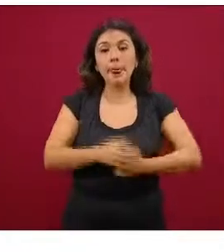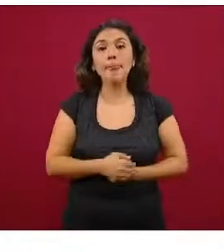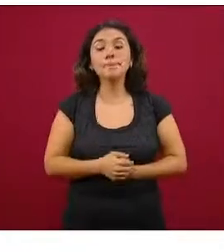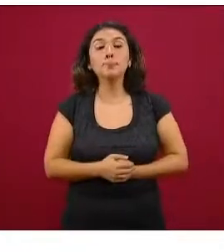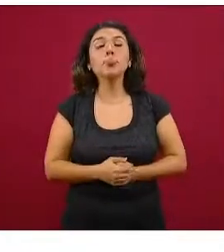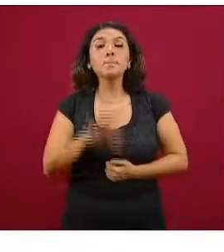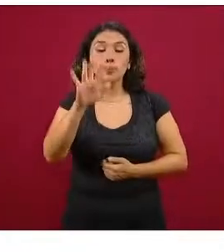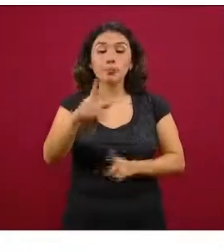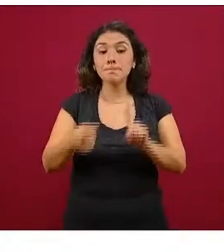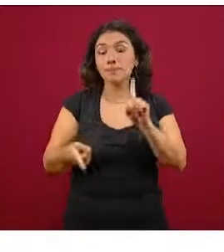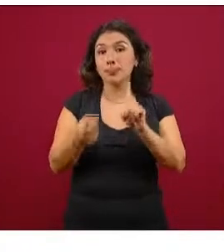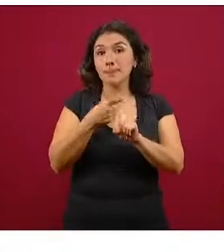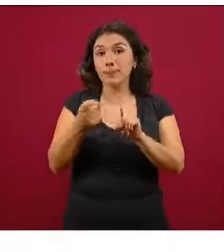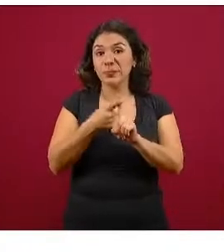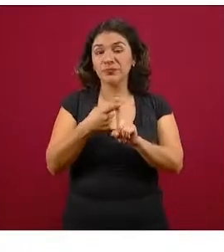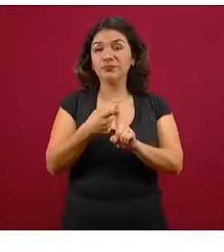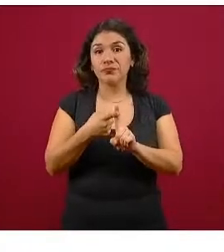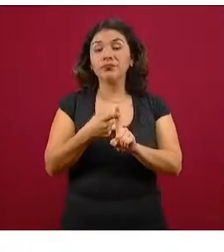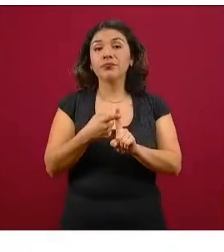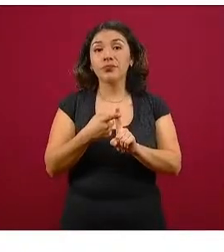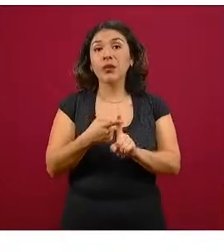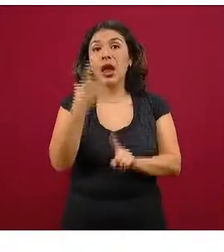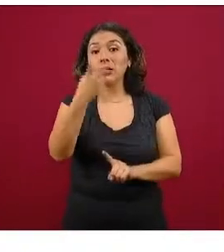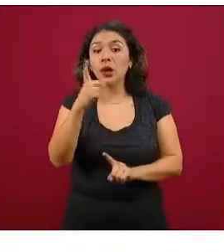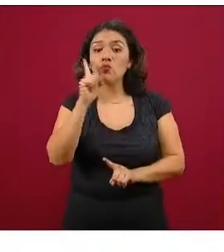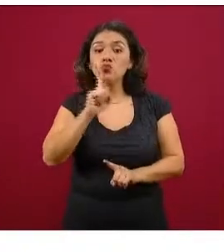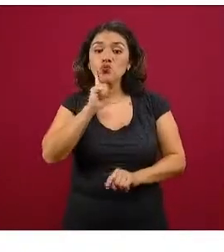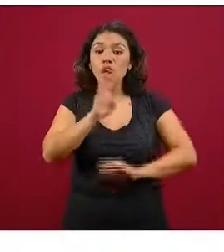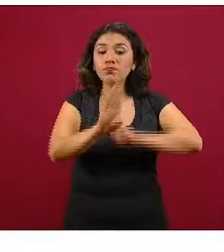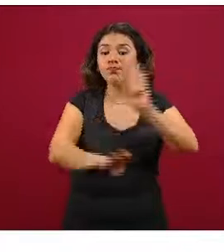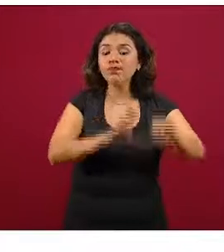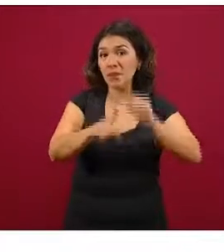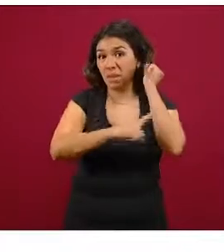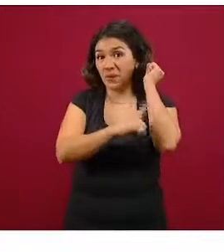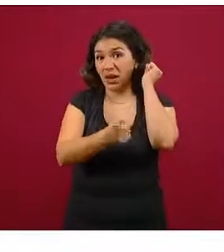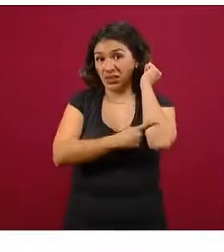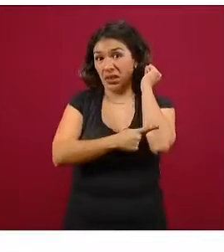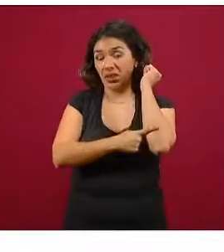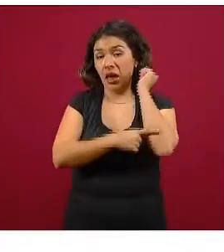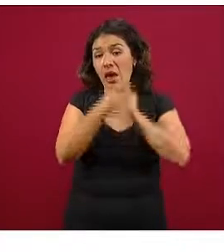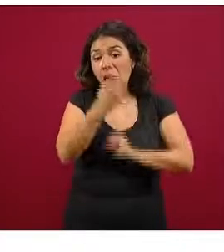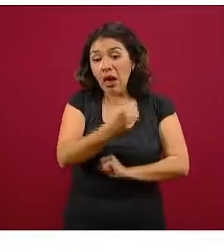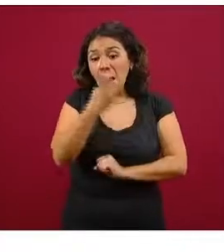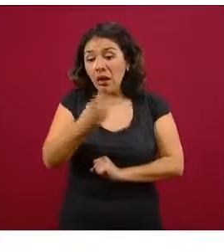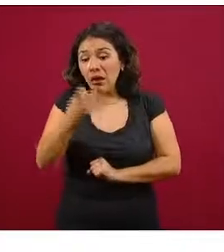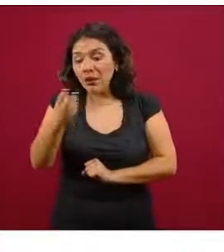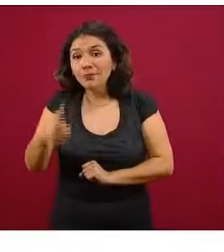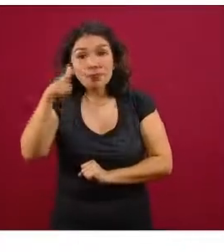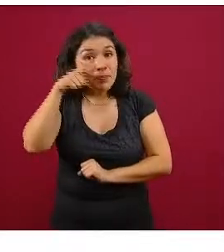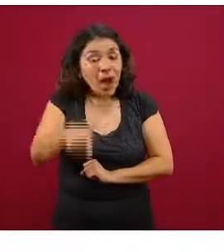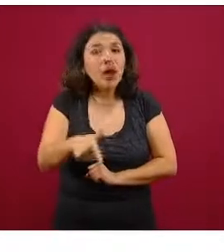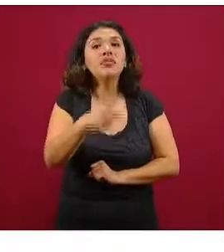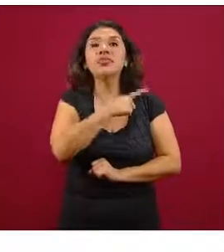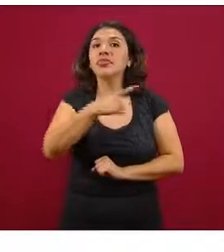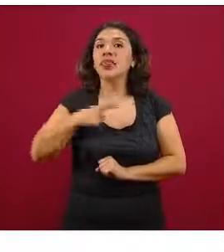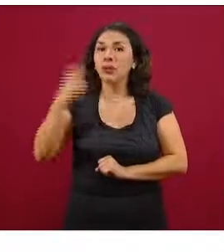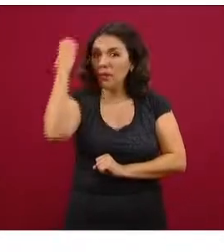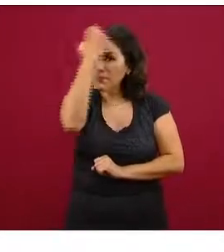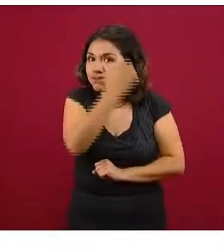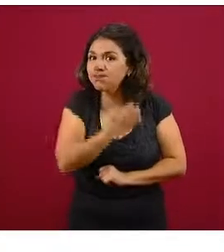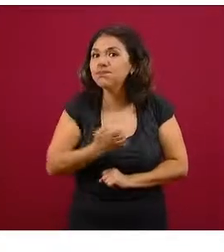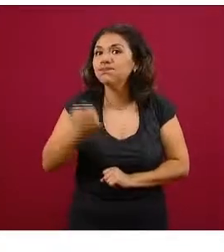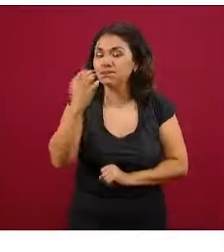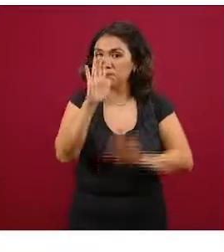primer lugar, estos casos de muerte materna son muertes que deben ser analizadas y